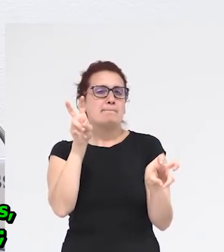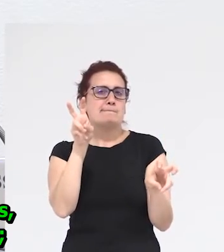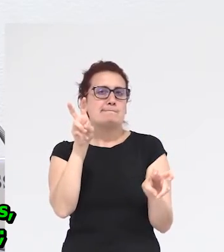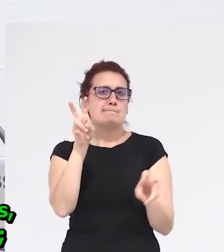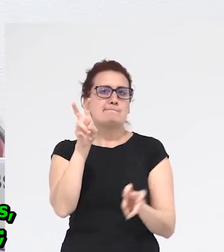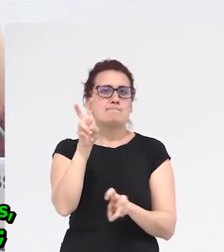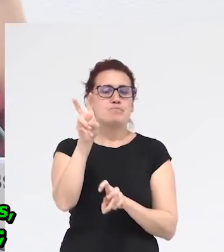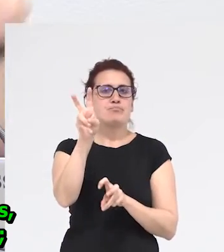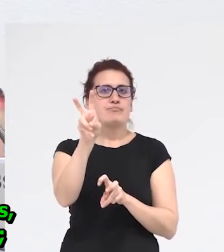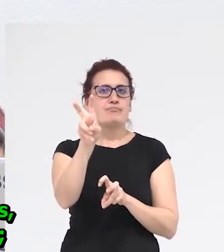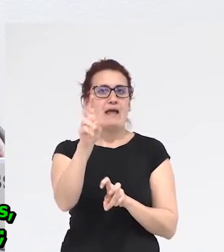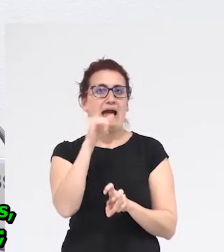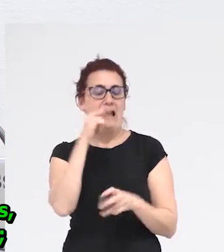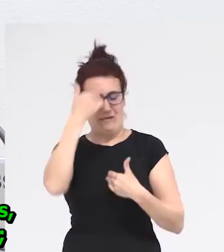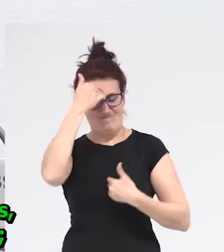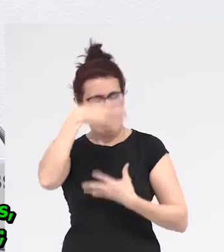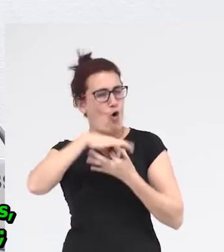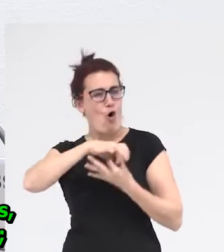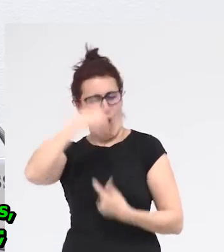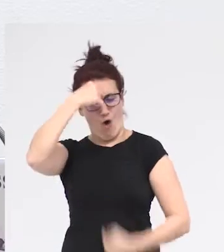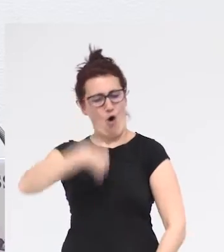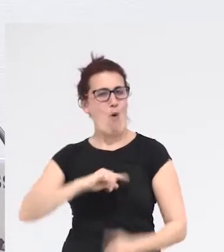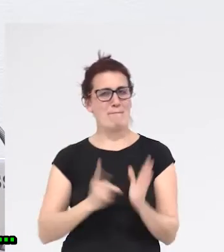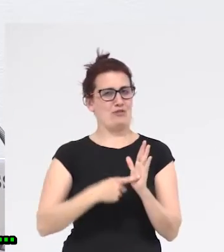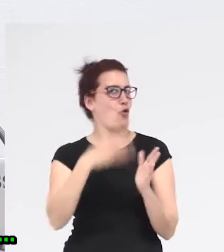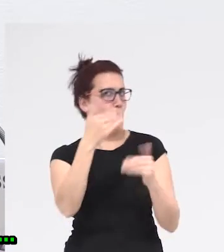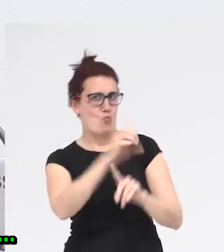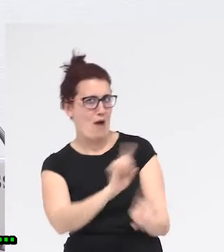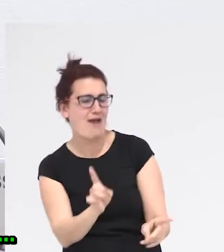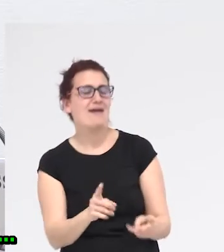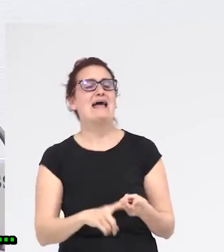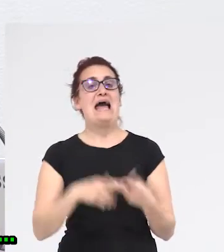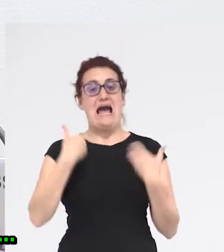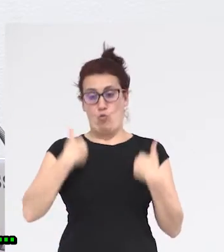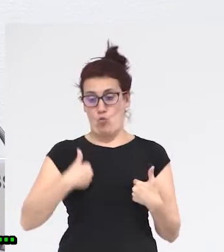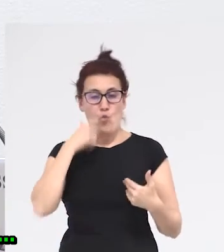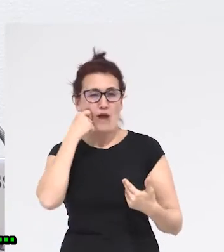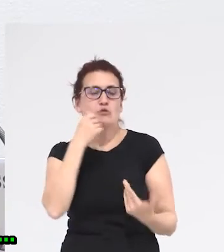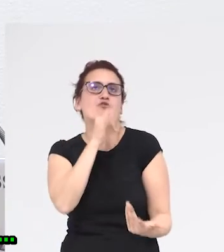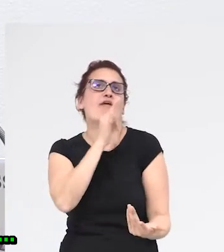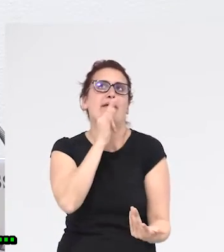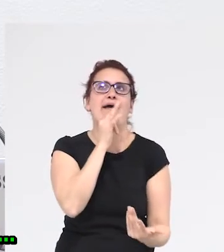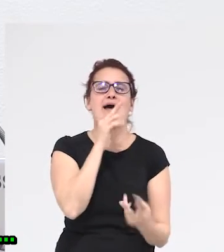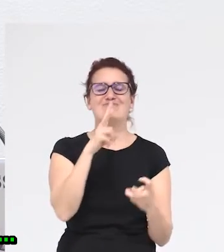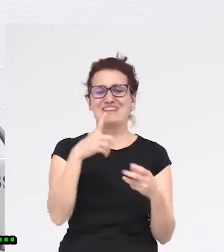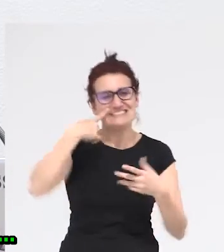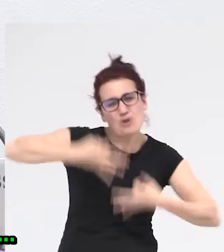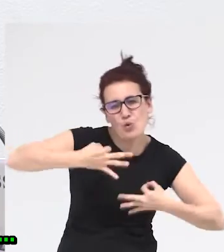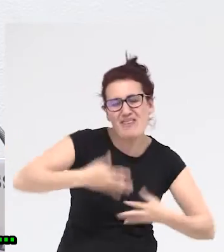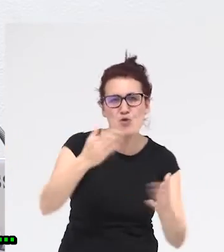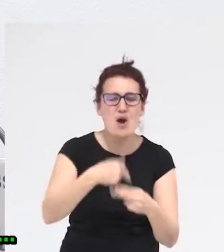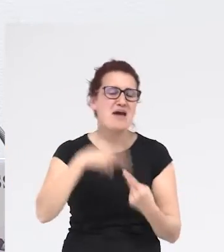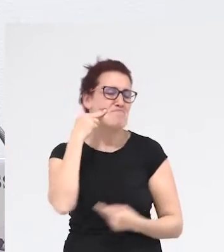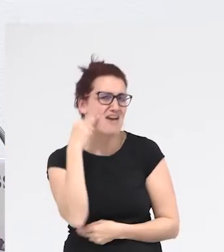en no están en sus cinco sentidos, como dice acá también Jonathan. O sea, esas carnes que son inseguras,